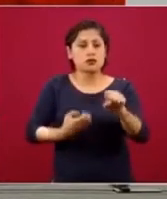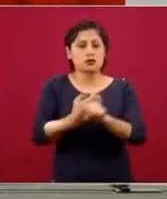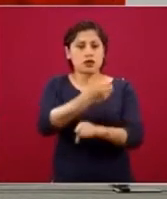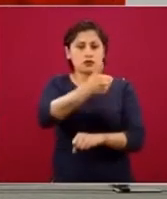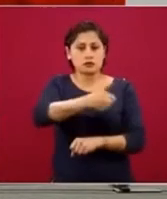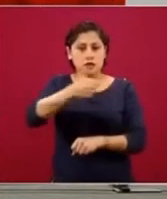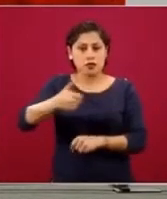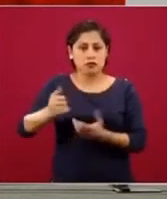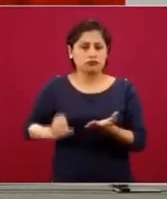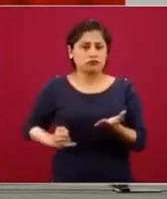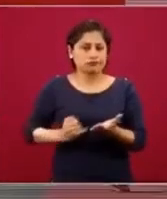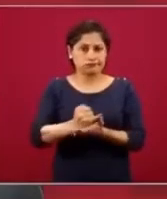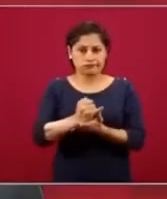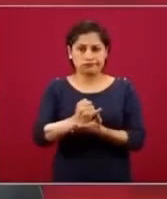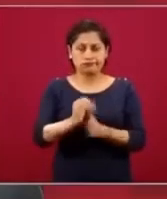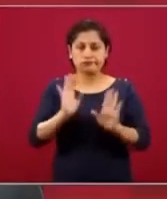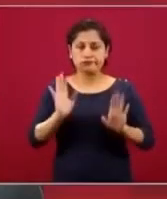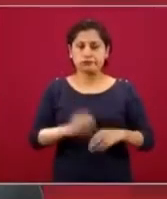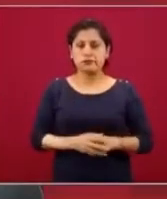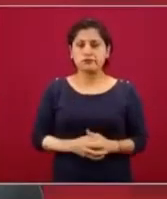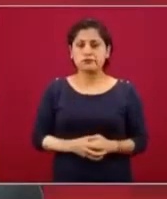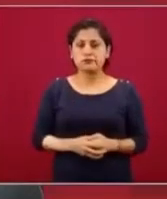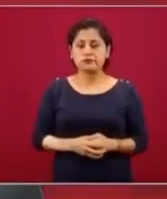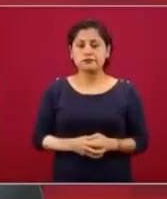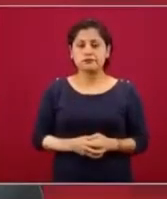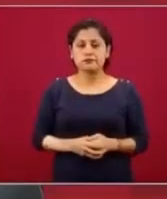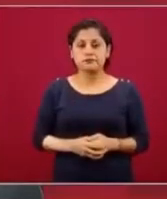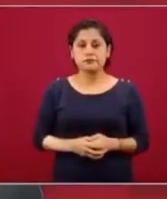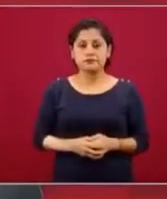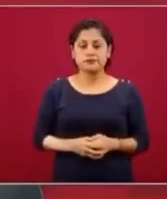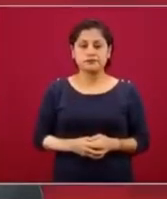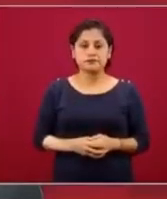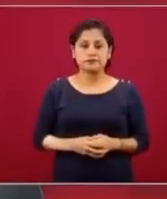Si reciben una